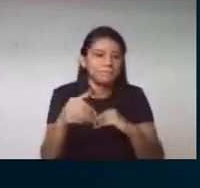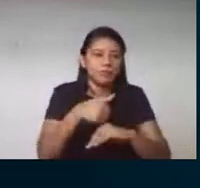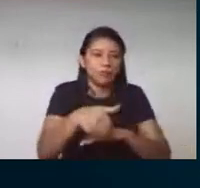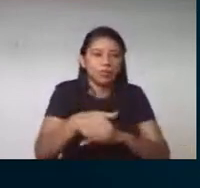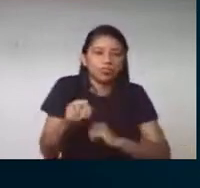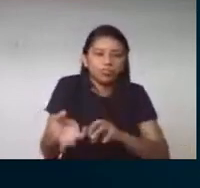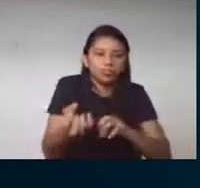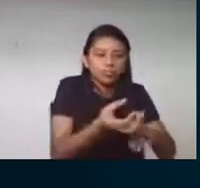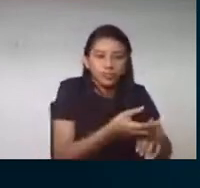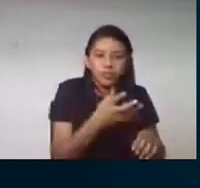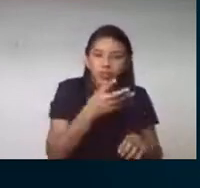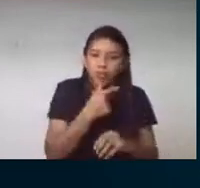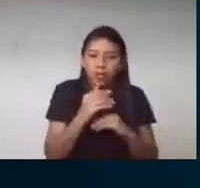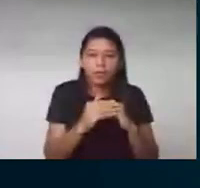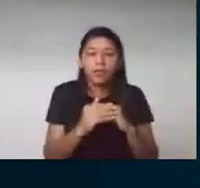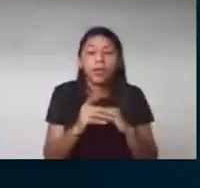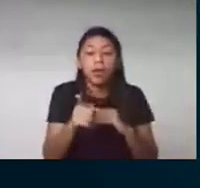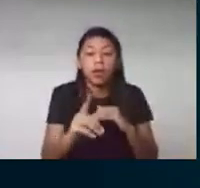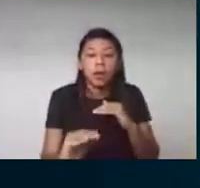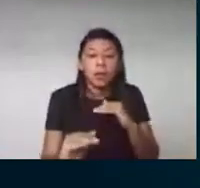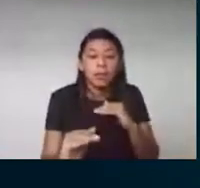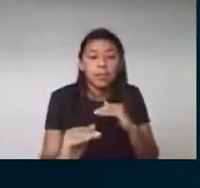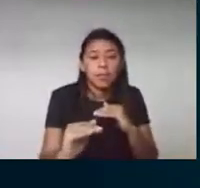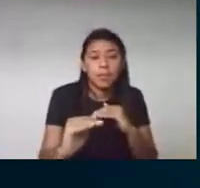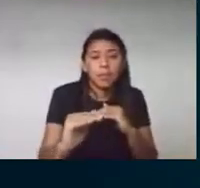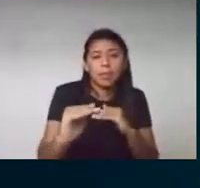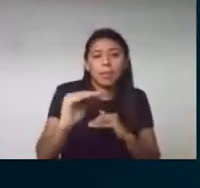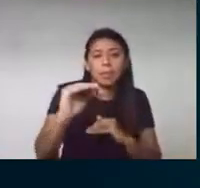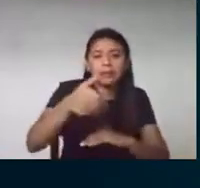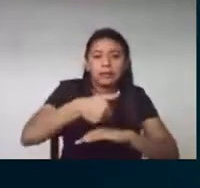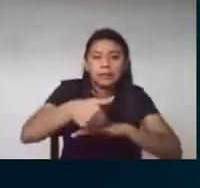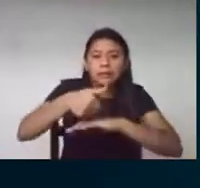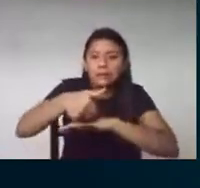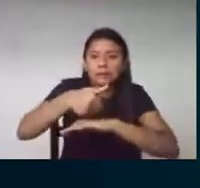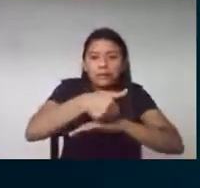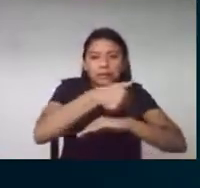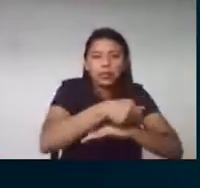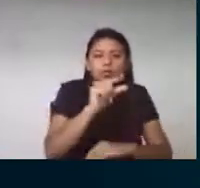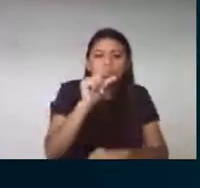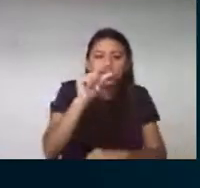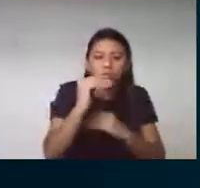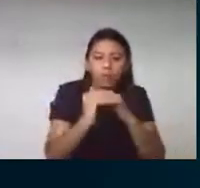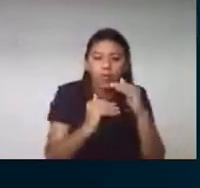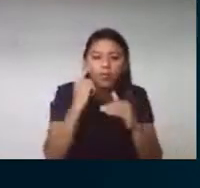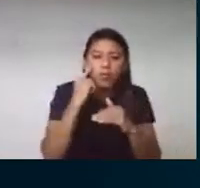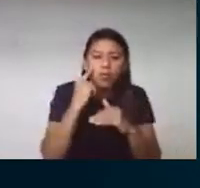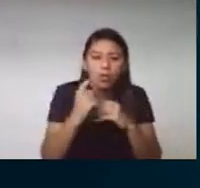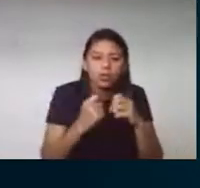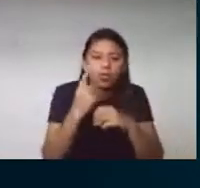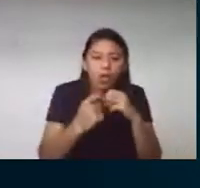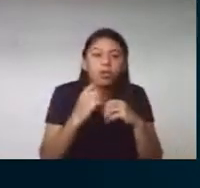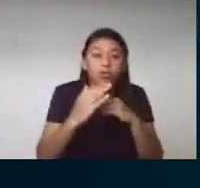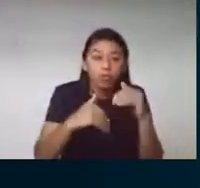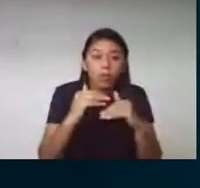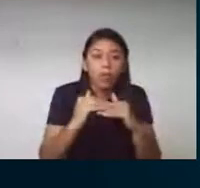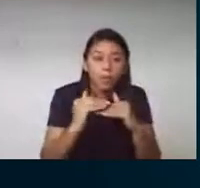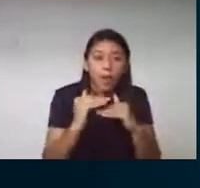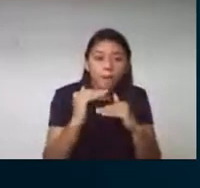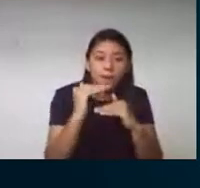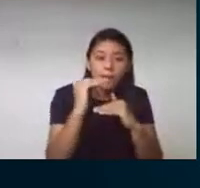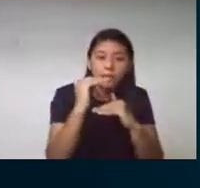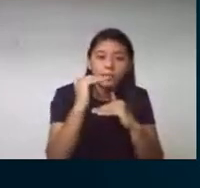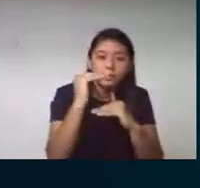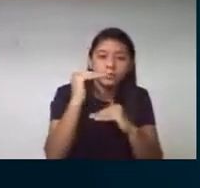crecimiento significativa, digamos, en este nicho de mercado. Con respecto a la cobertura del agua potable, también existe un